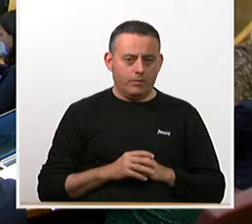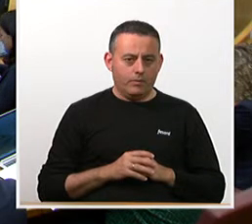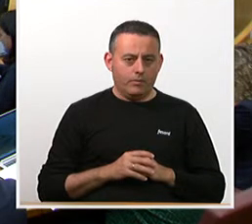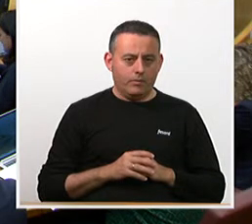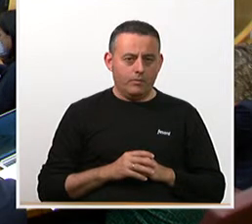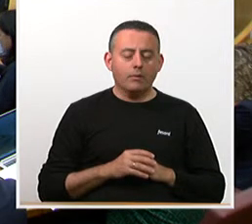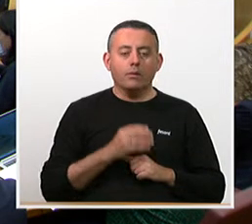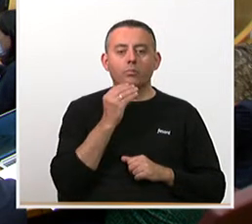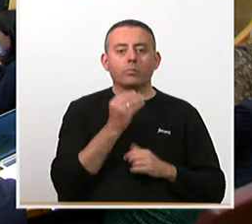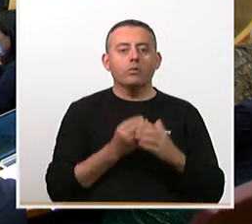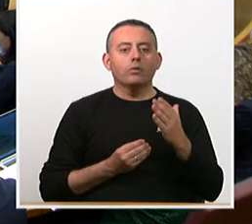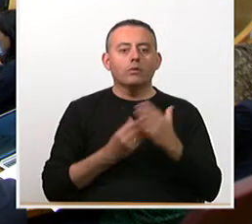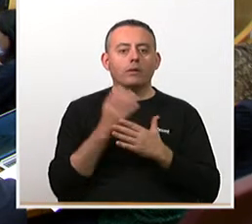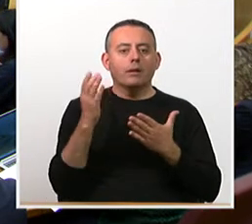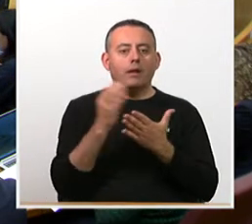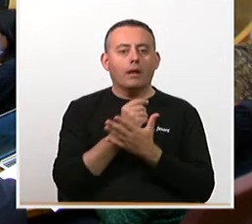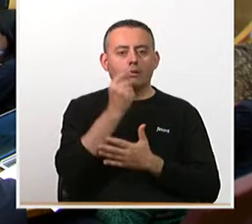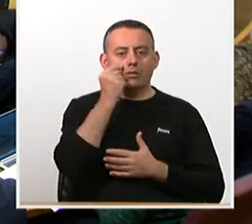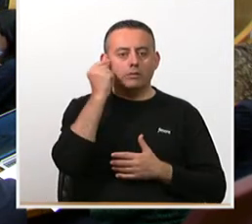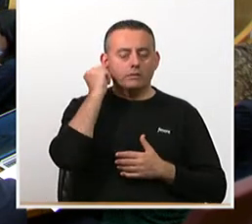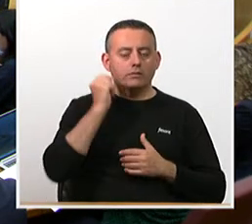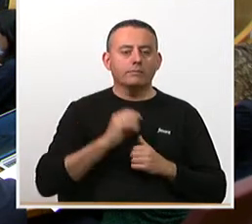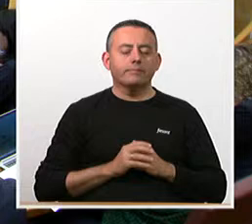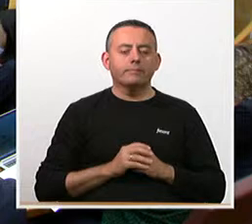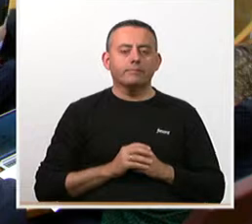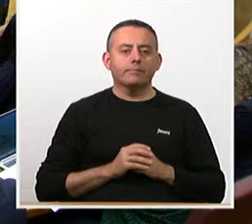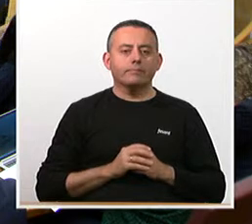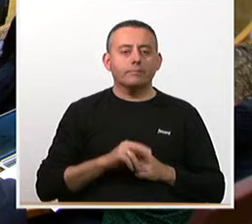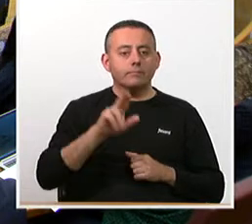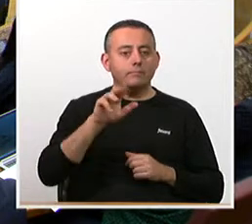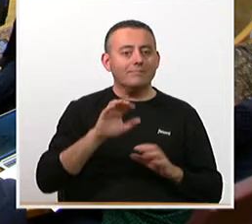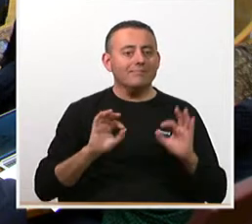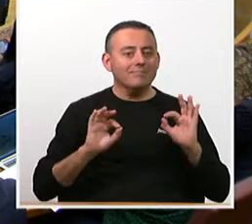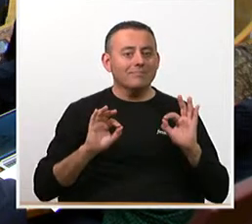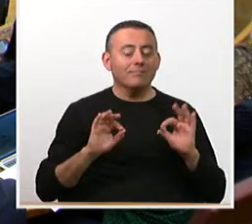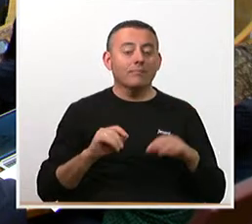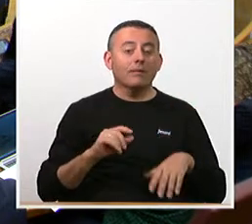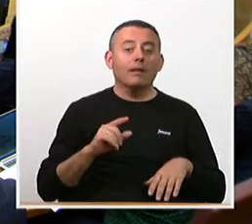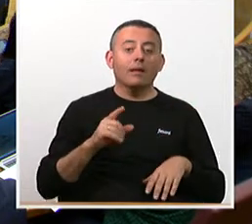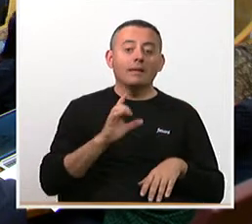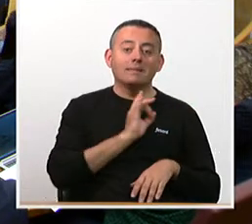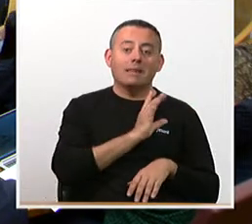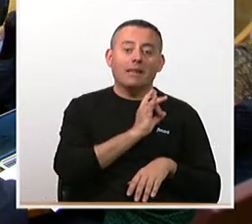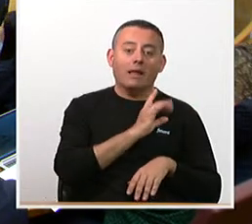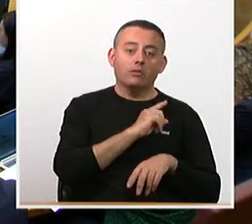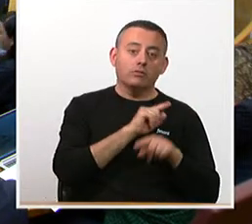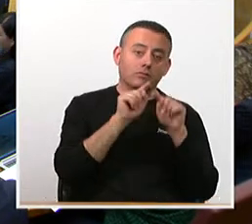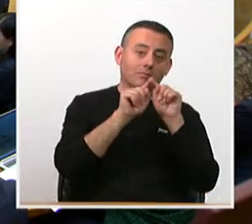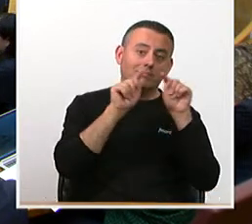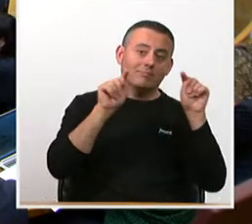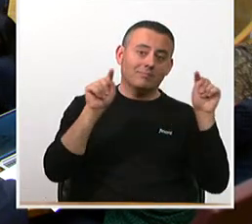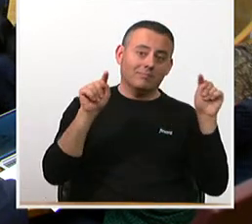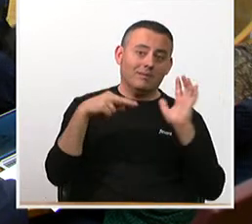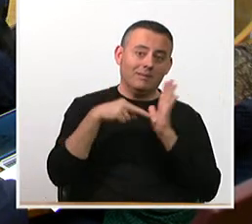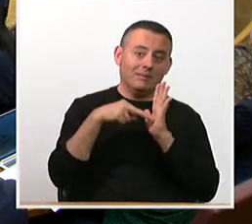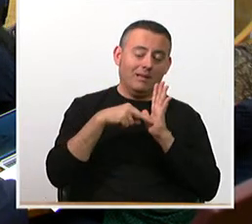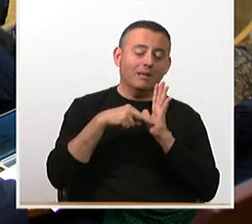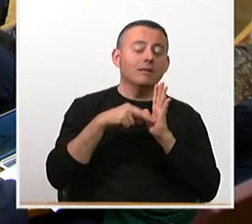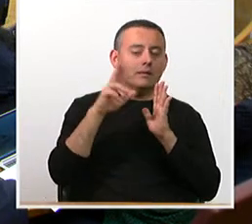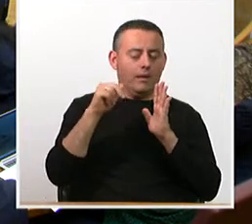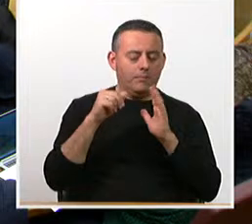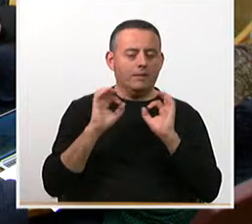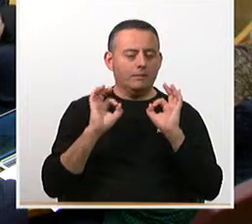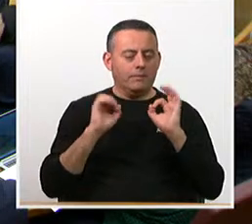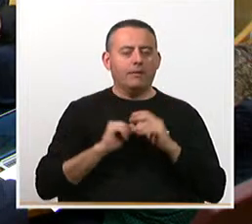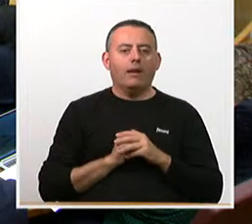día a toes y a especialment representant sindical que señora